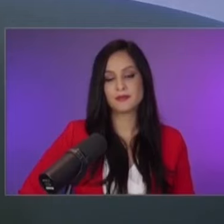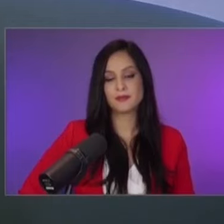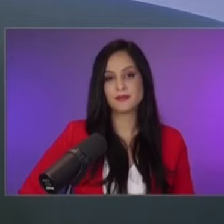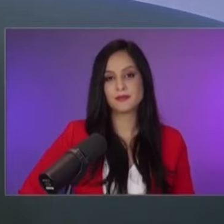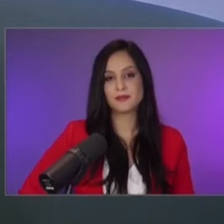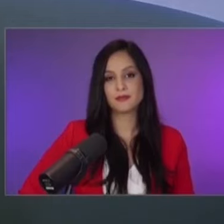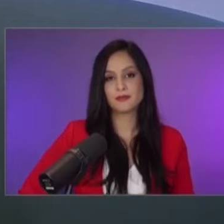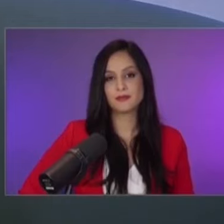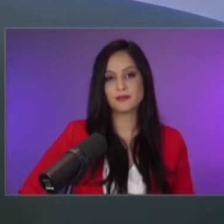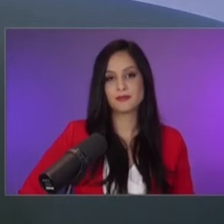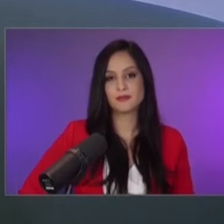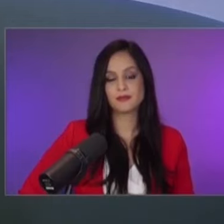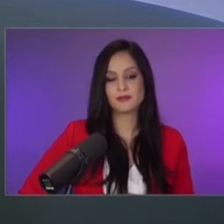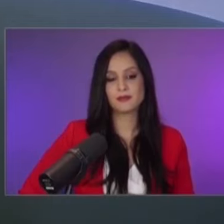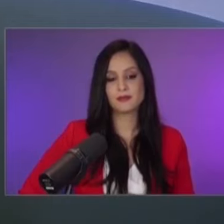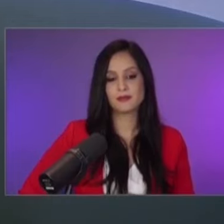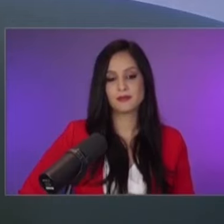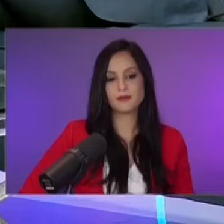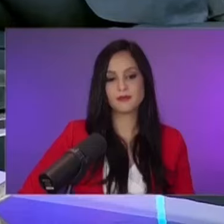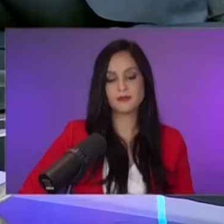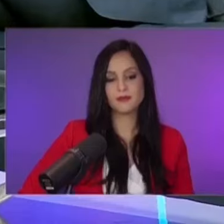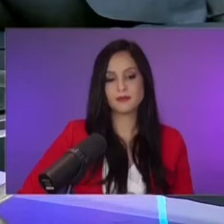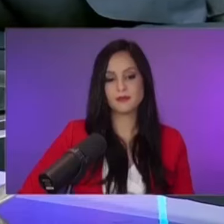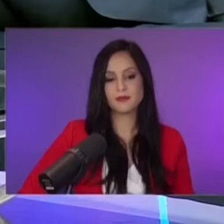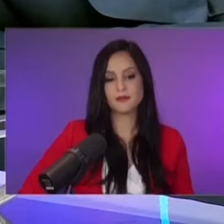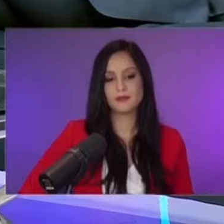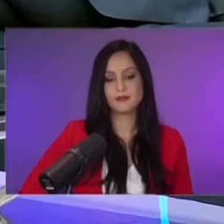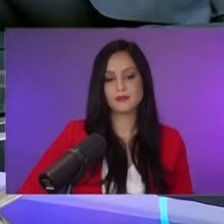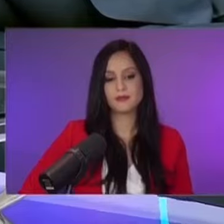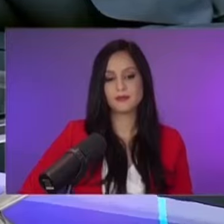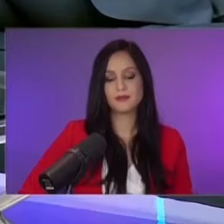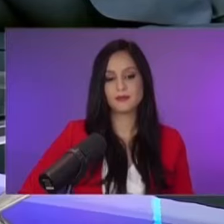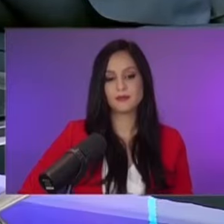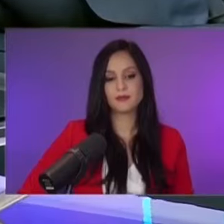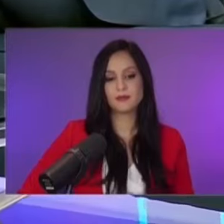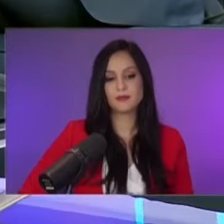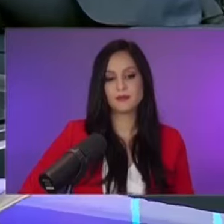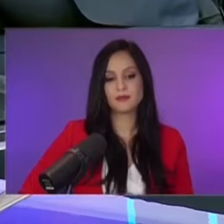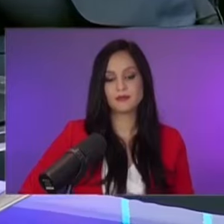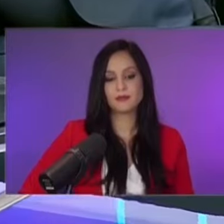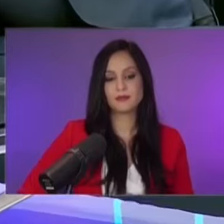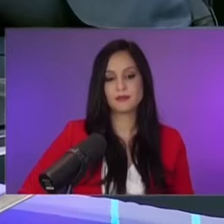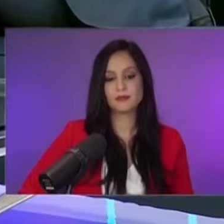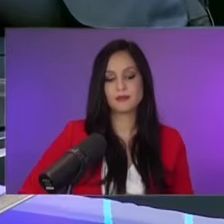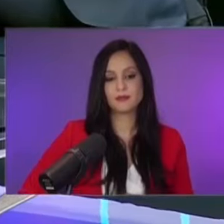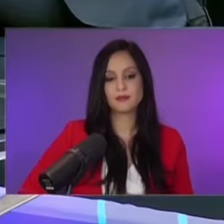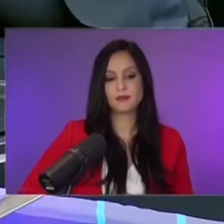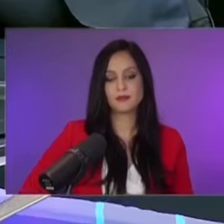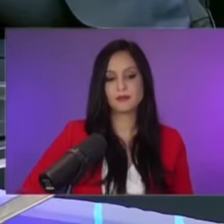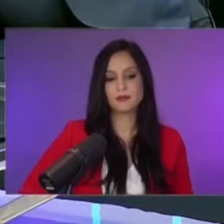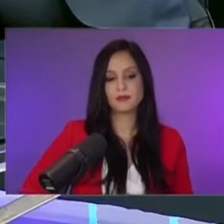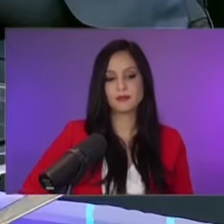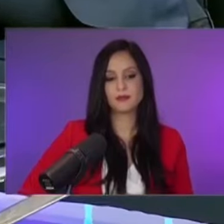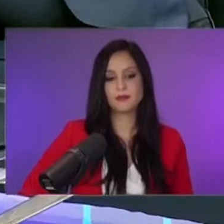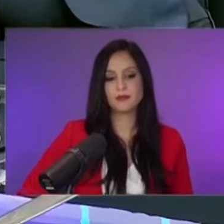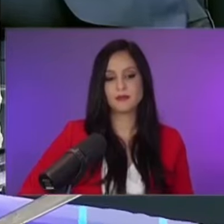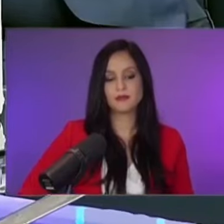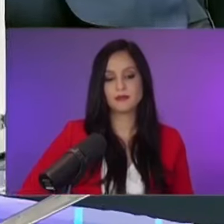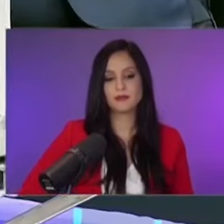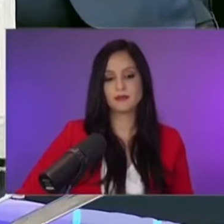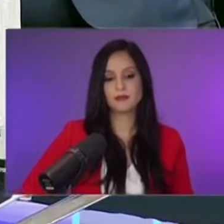geología la estratigrafía eso va cambiando verticalmente en la medida en que fue pasando el tiempo y fueron